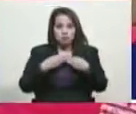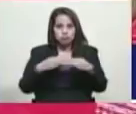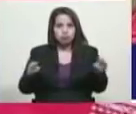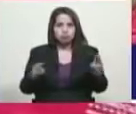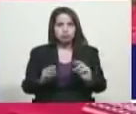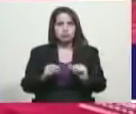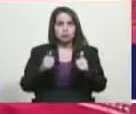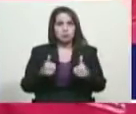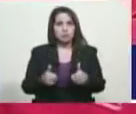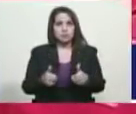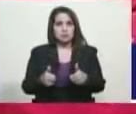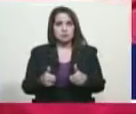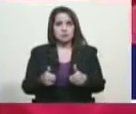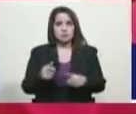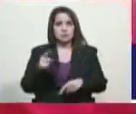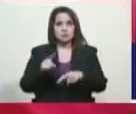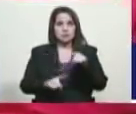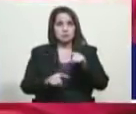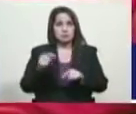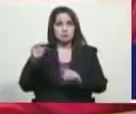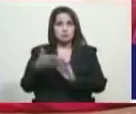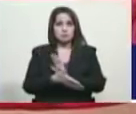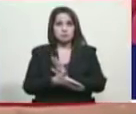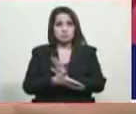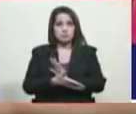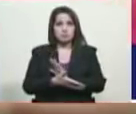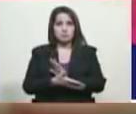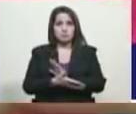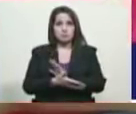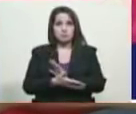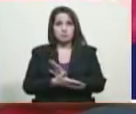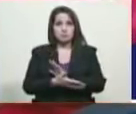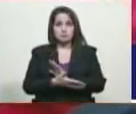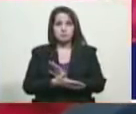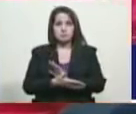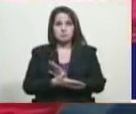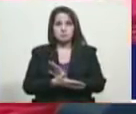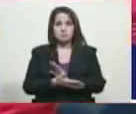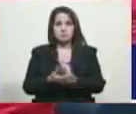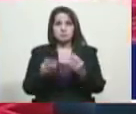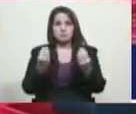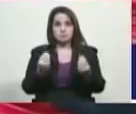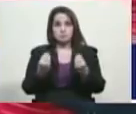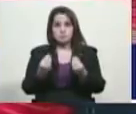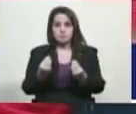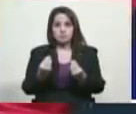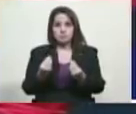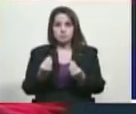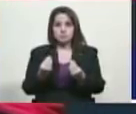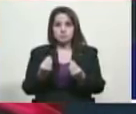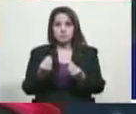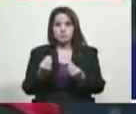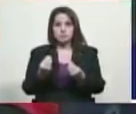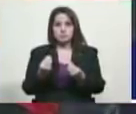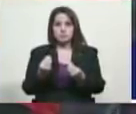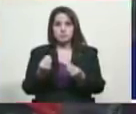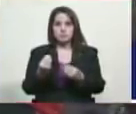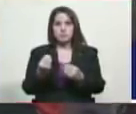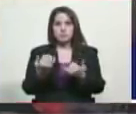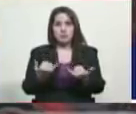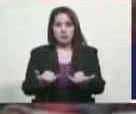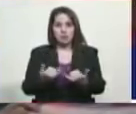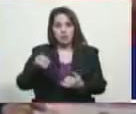la secundaria para que se gradúen de bachiller. Y ahí fue cuando creó la misión Rivas en honor al